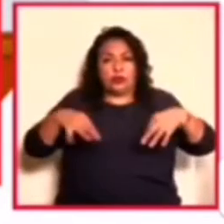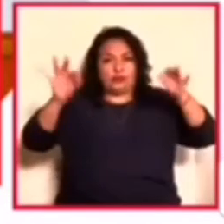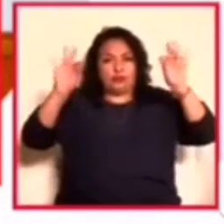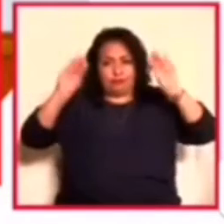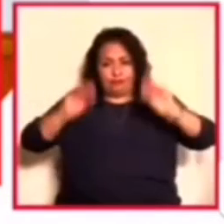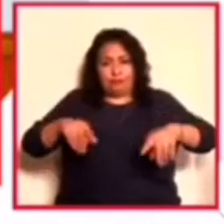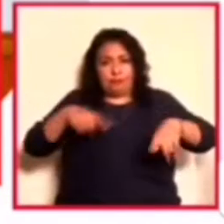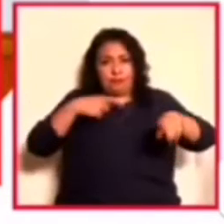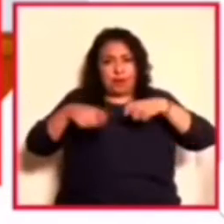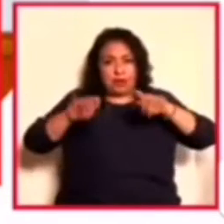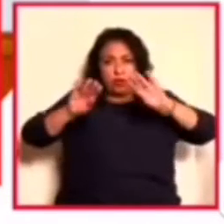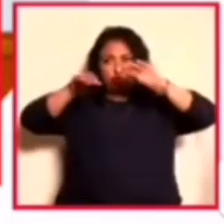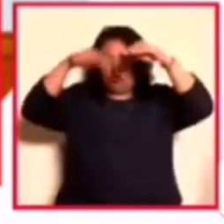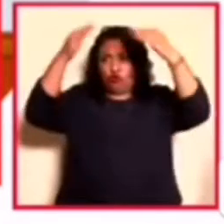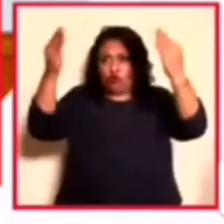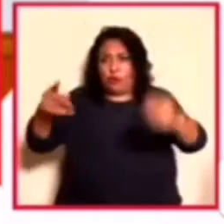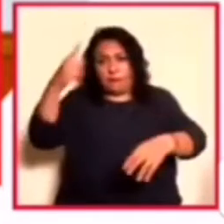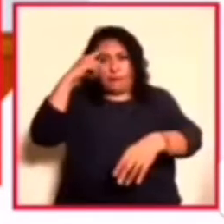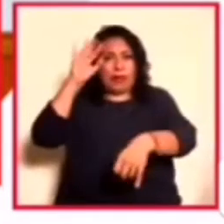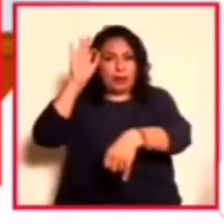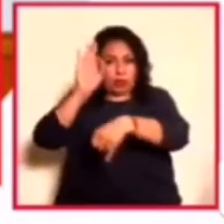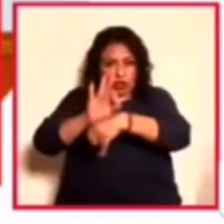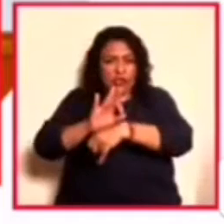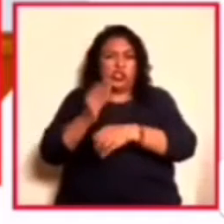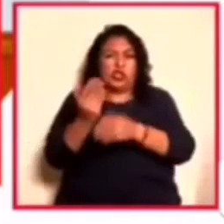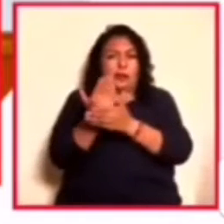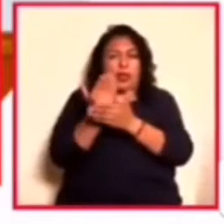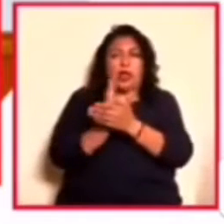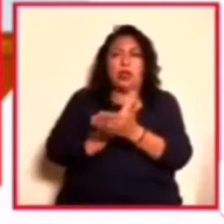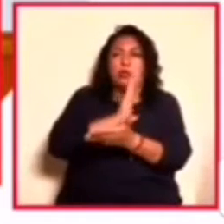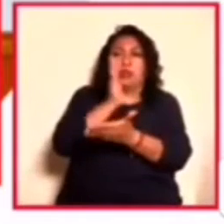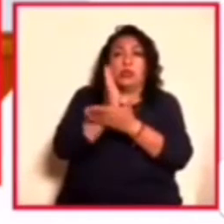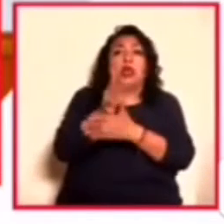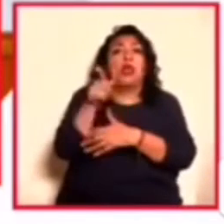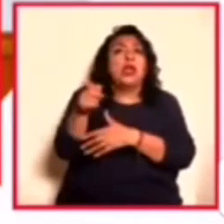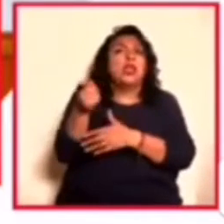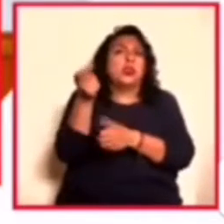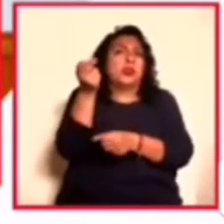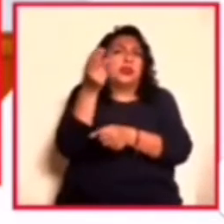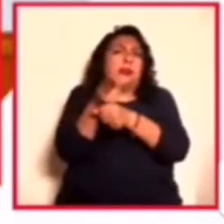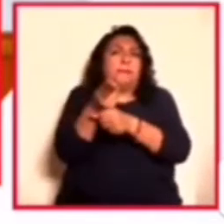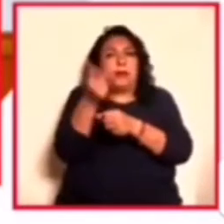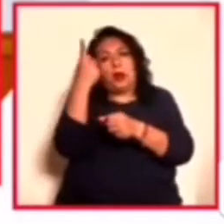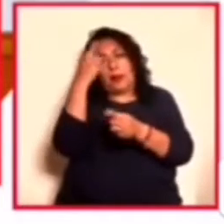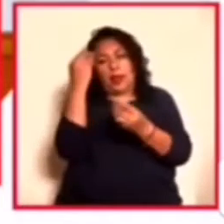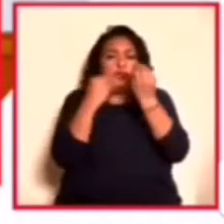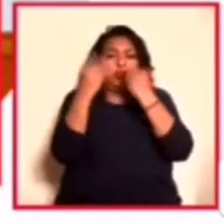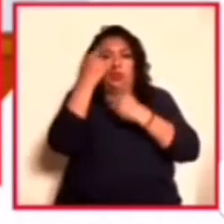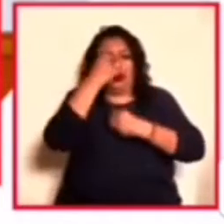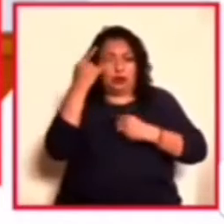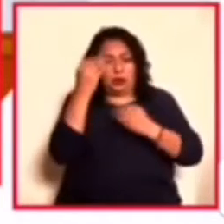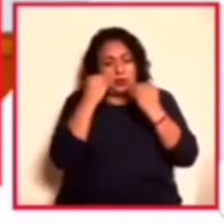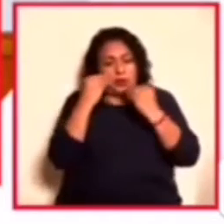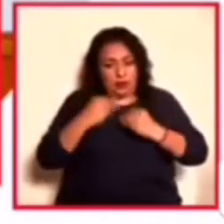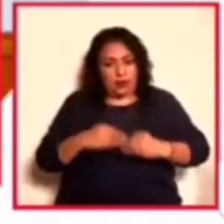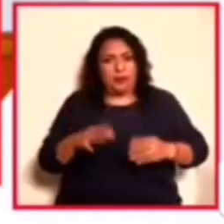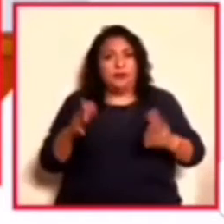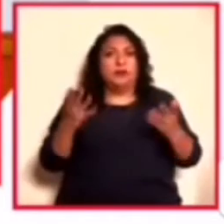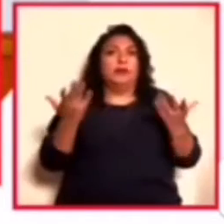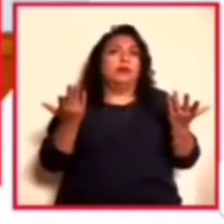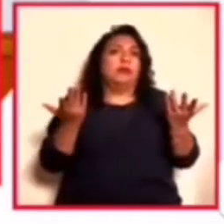para protegerlos en la noche y en ellos pero ellos llegan más temprano a disfrazarse para ponerse